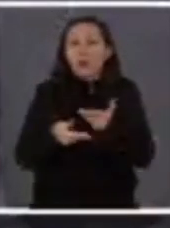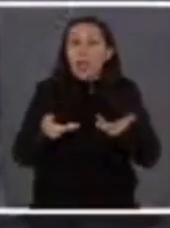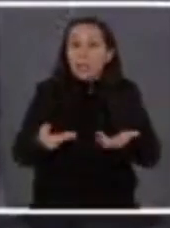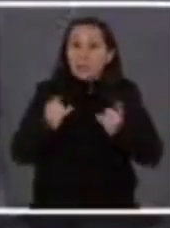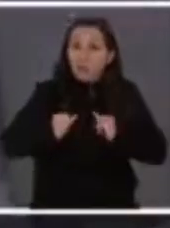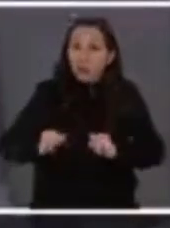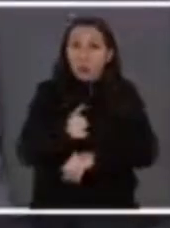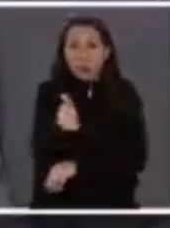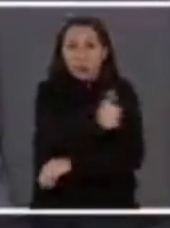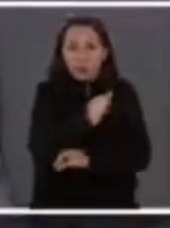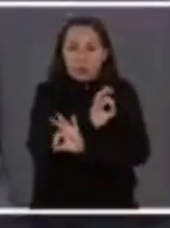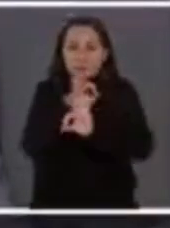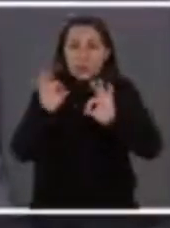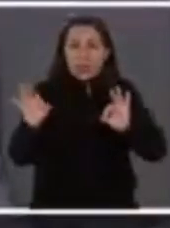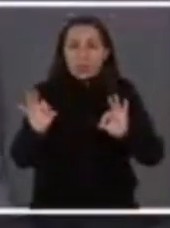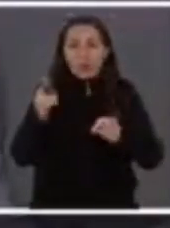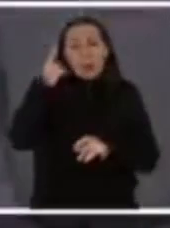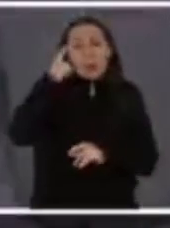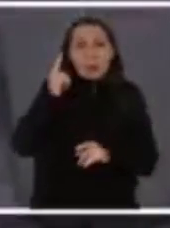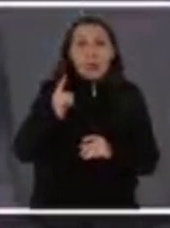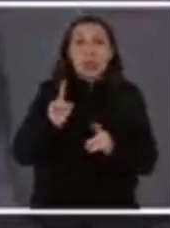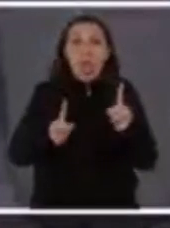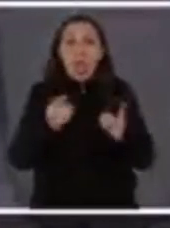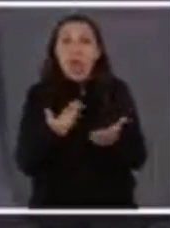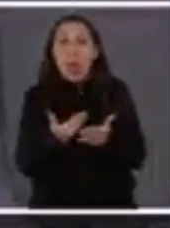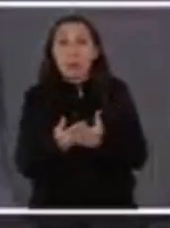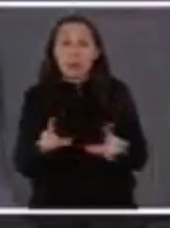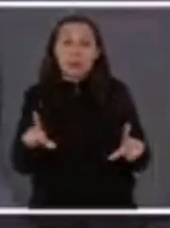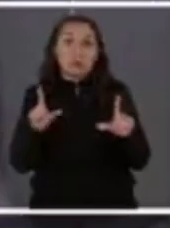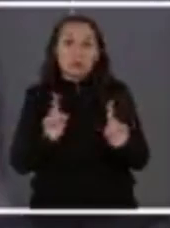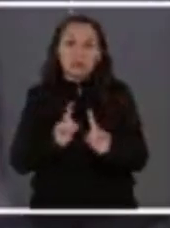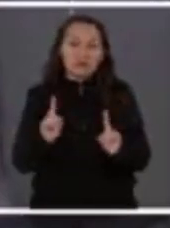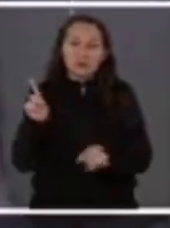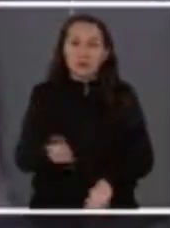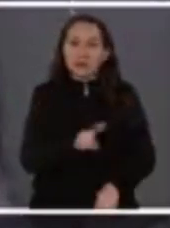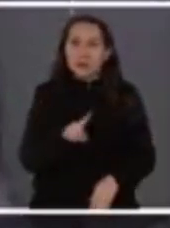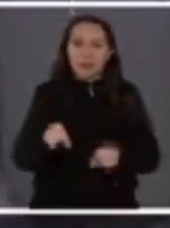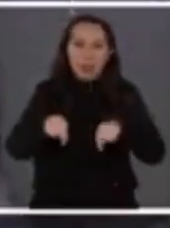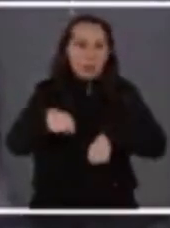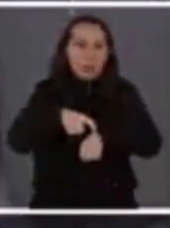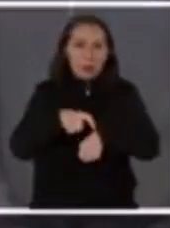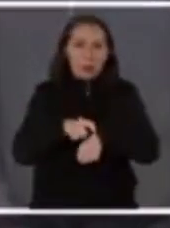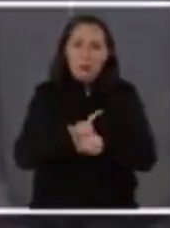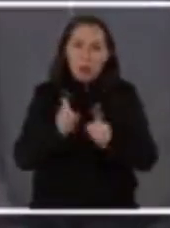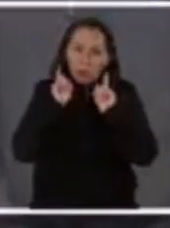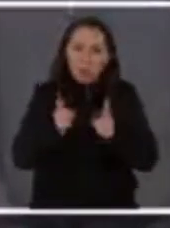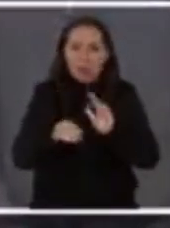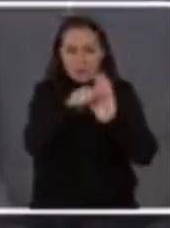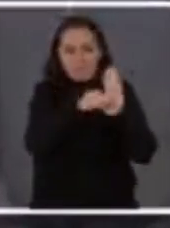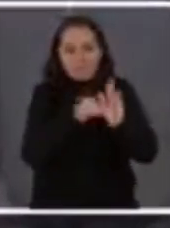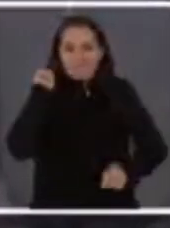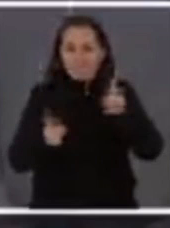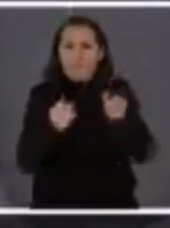les transmito a todos, no va a haber ningún atisbo de alguien que quiera aprovecharse para cámaras. Esa cuestión no sirve para nada en este momento. Tenemos que tomar las medidas